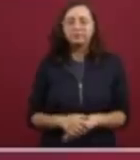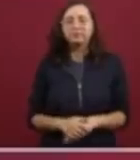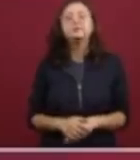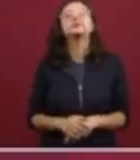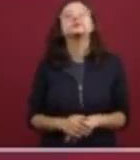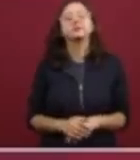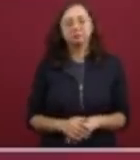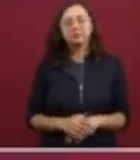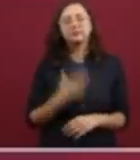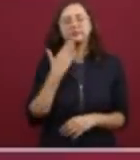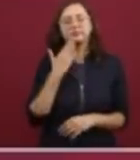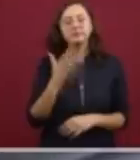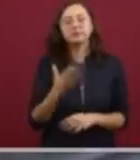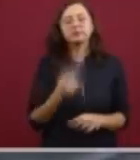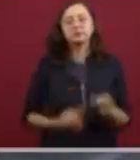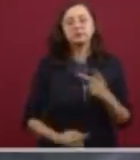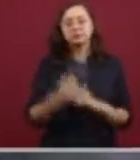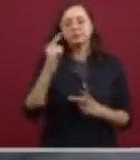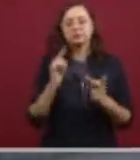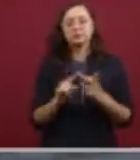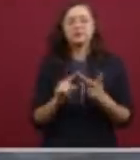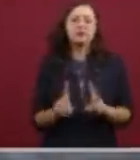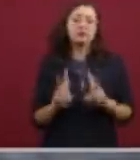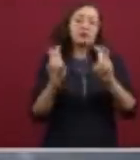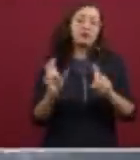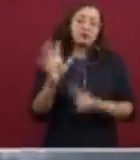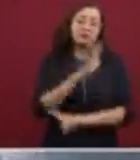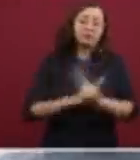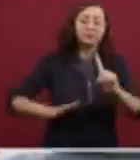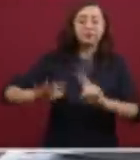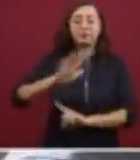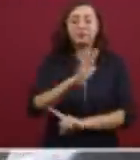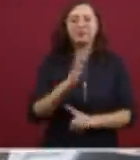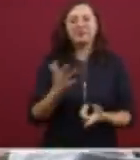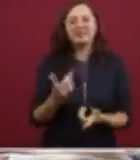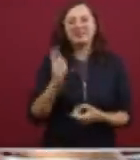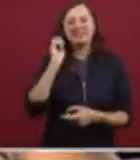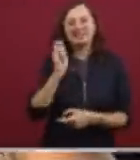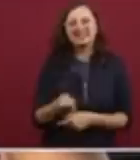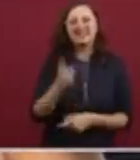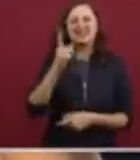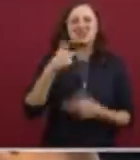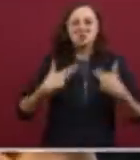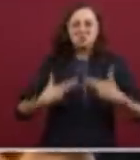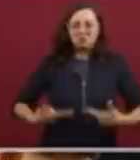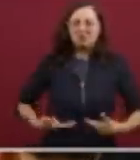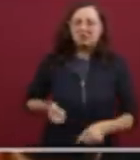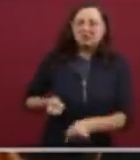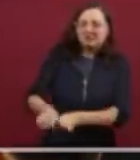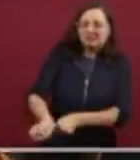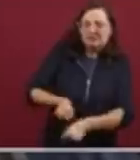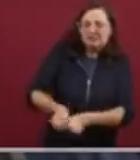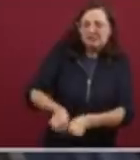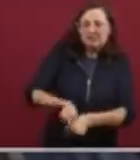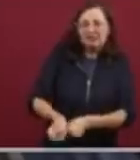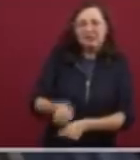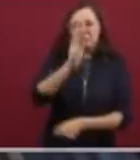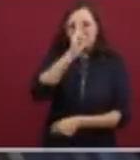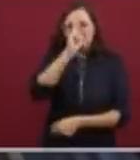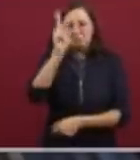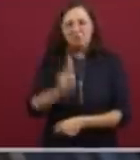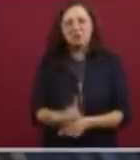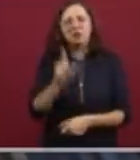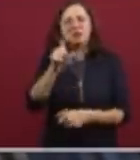La siguiente pregunta tiene que ver con un contexto de crimen de lesa humanidad y tortura médica ocurrido en el Instituto Nacional